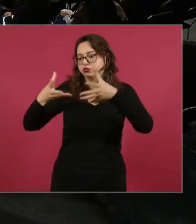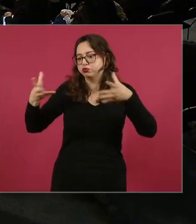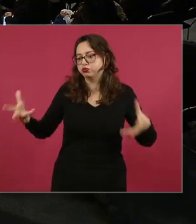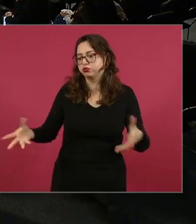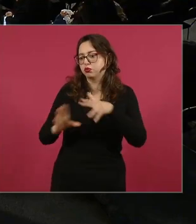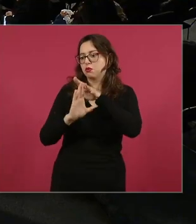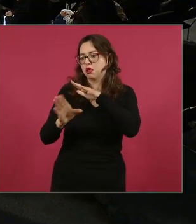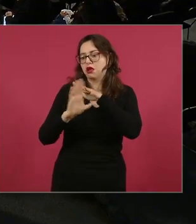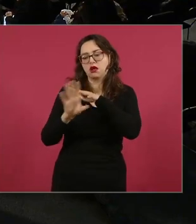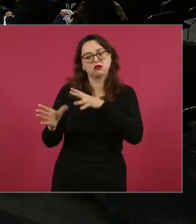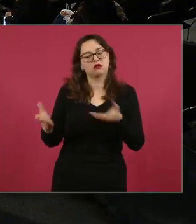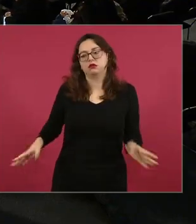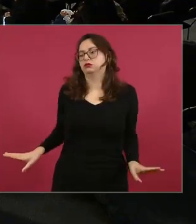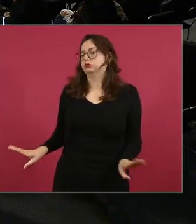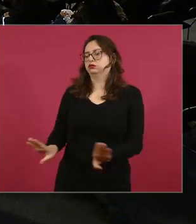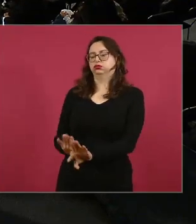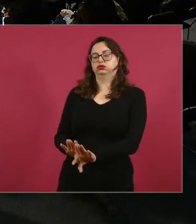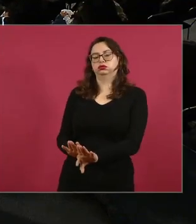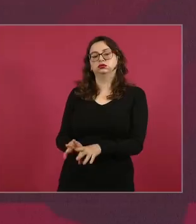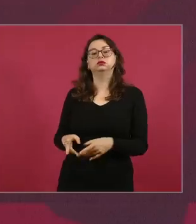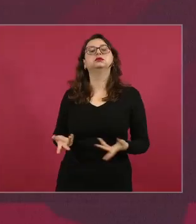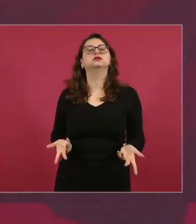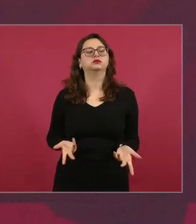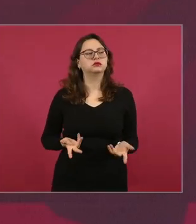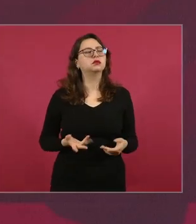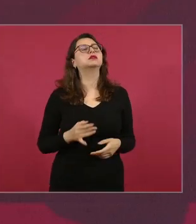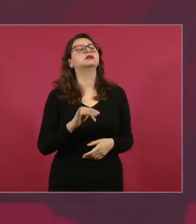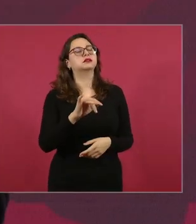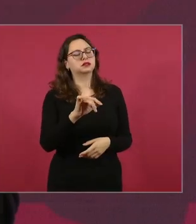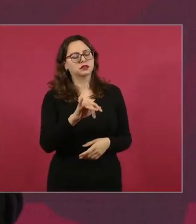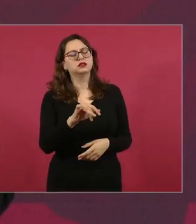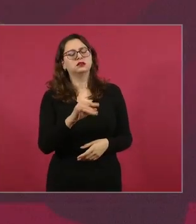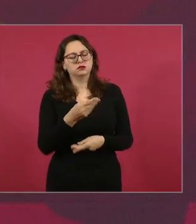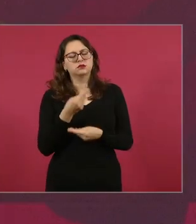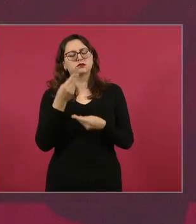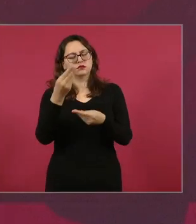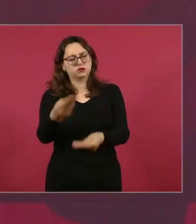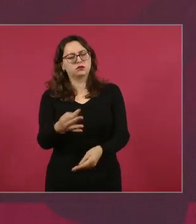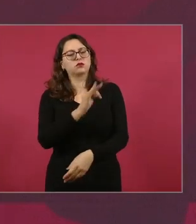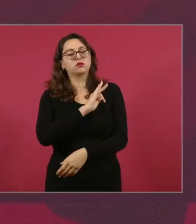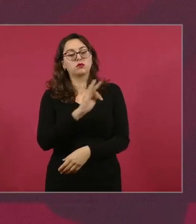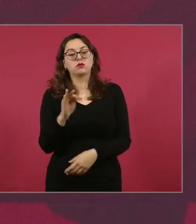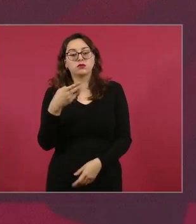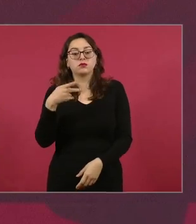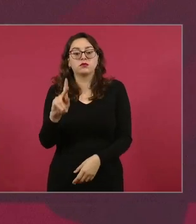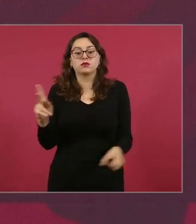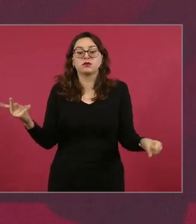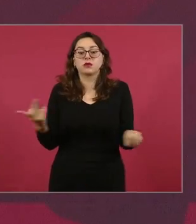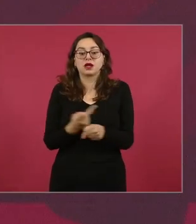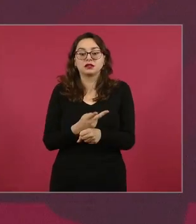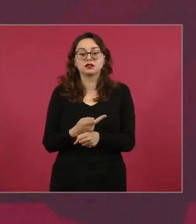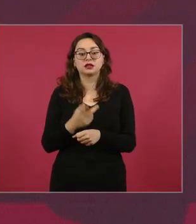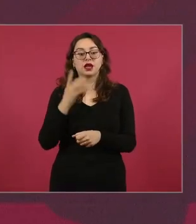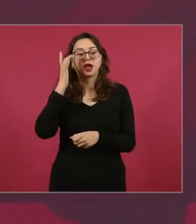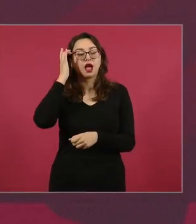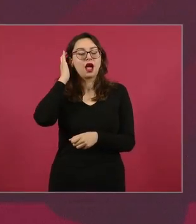si tuviera las sí, estadísticas. Sí, hay otros factores también, o sea, a veces ellos no tienen personal